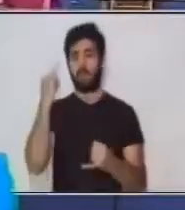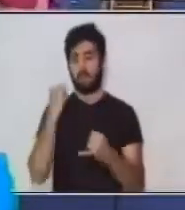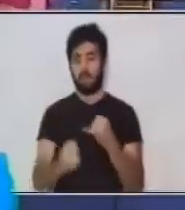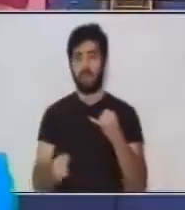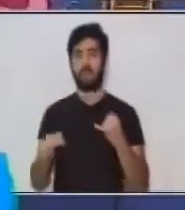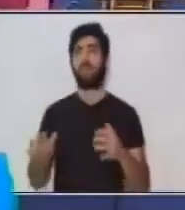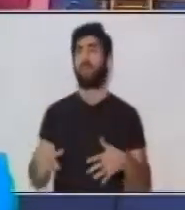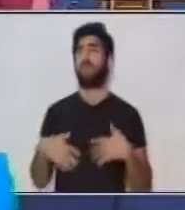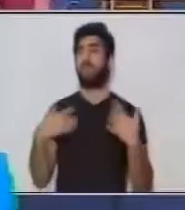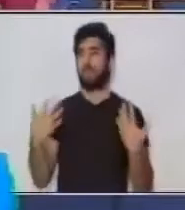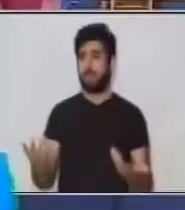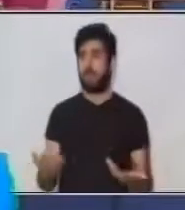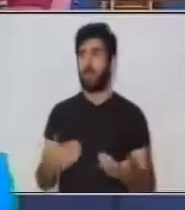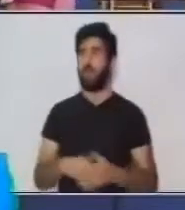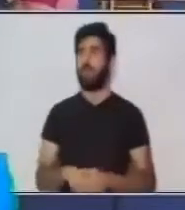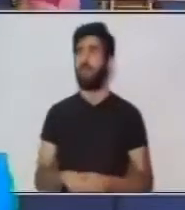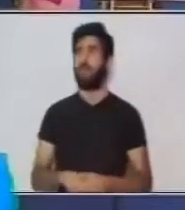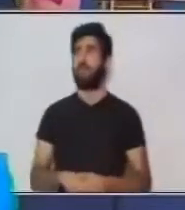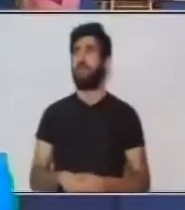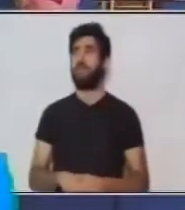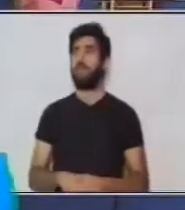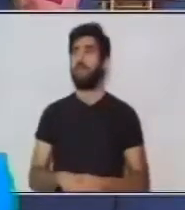entonces,